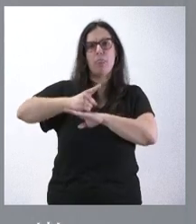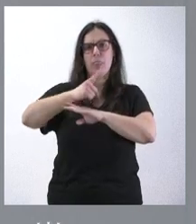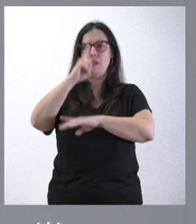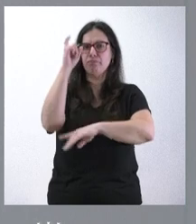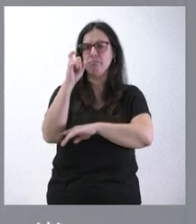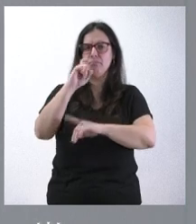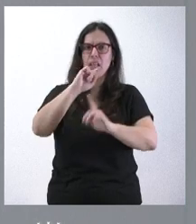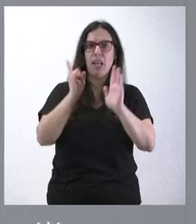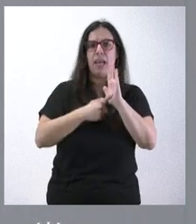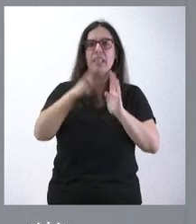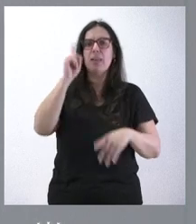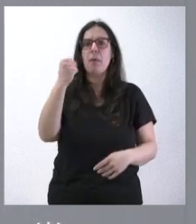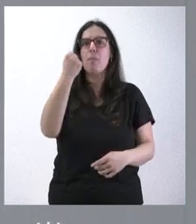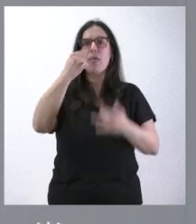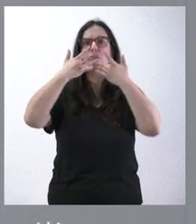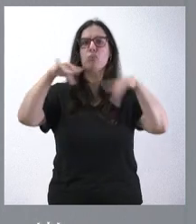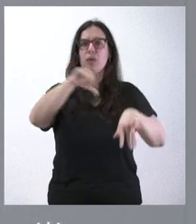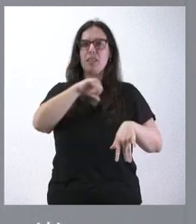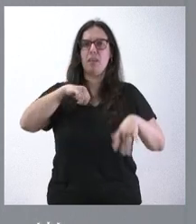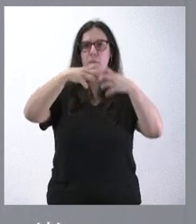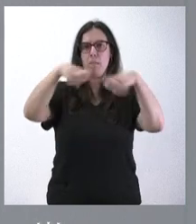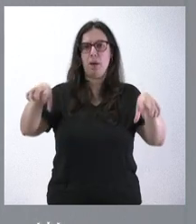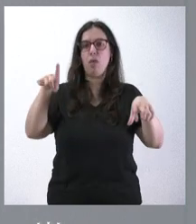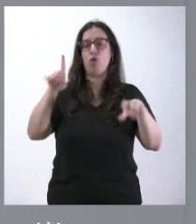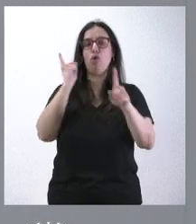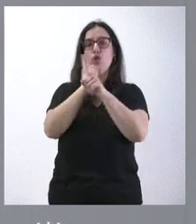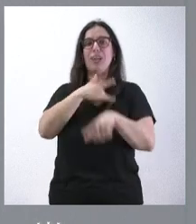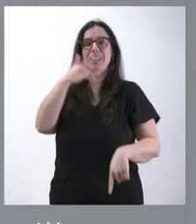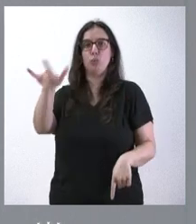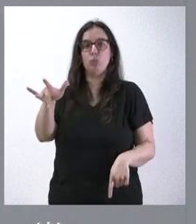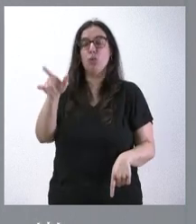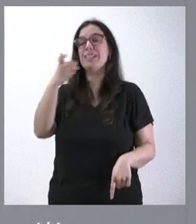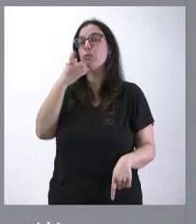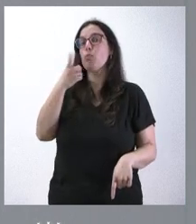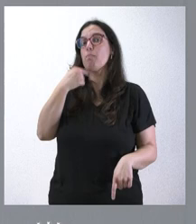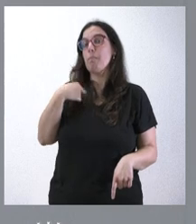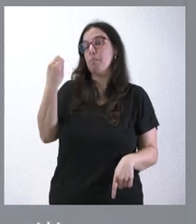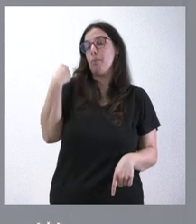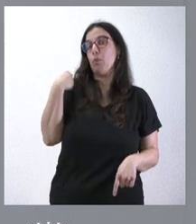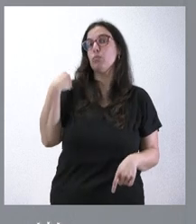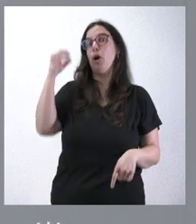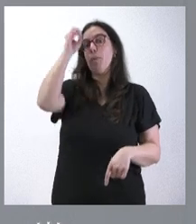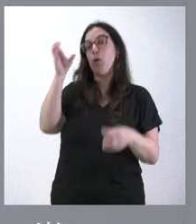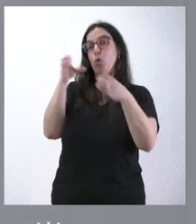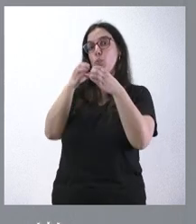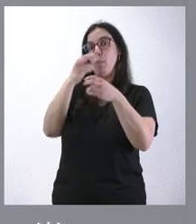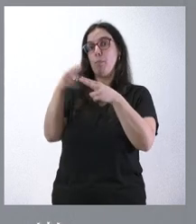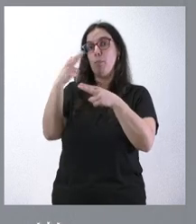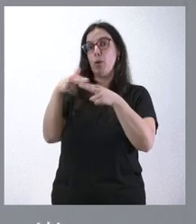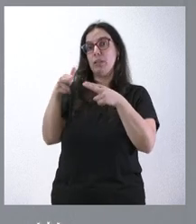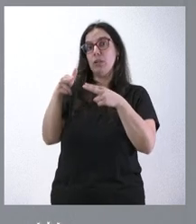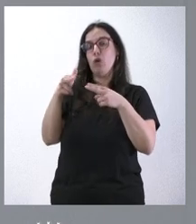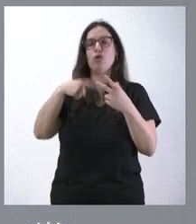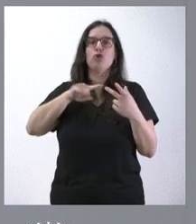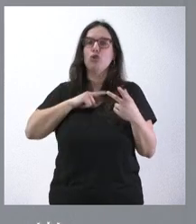la separación de los de poderes y estamos en contra de este indulto si usted me pregunta la posición de un partido político si lo conocíamos lógicamente desde aquí no hacemos